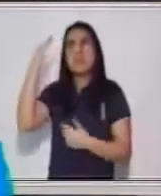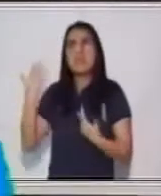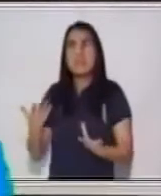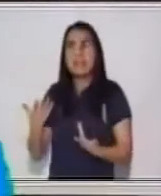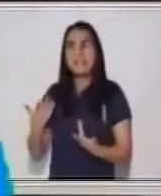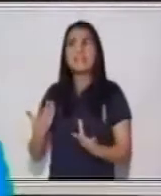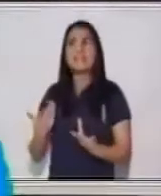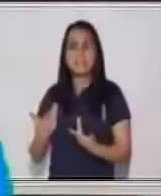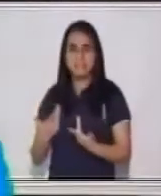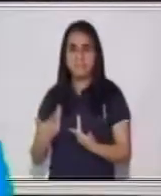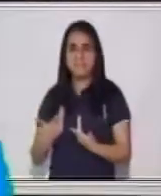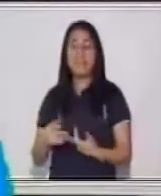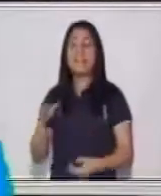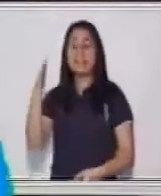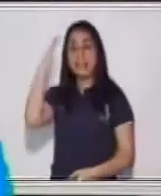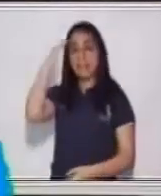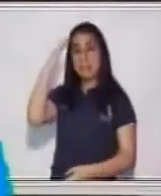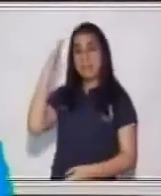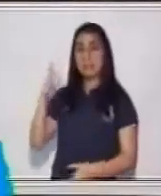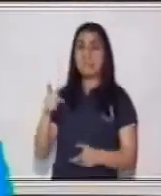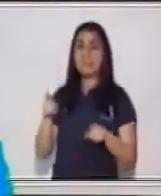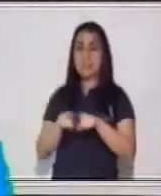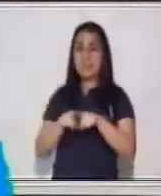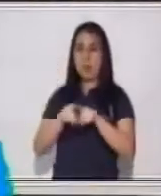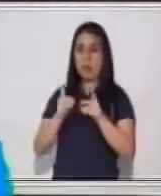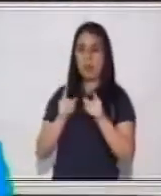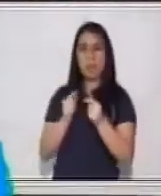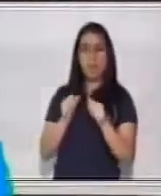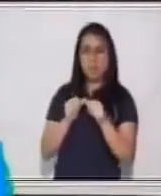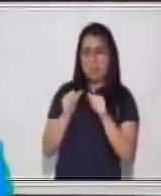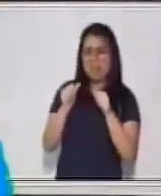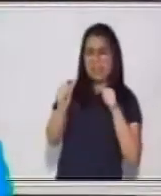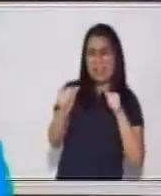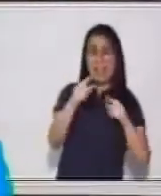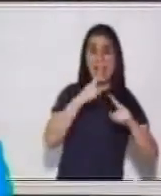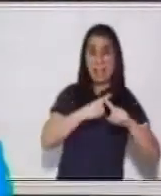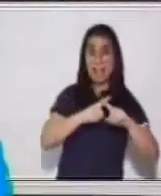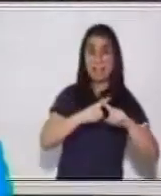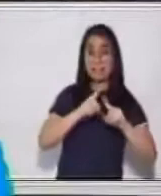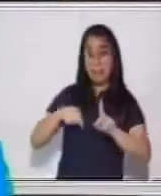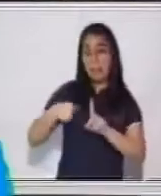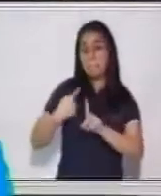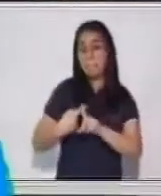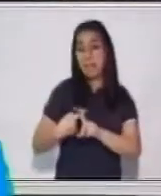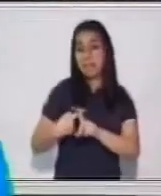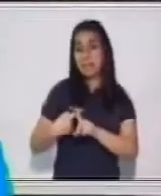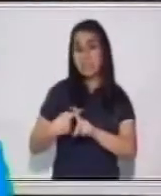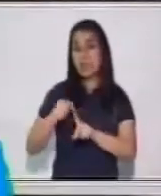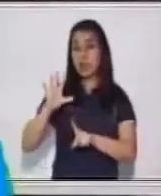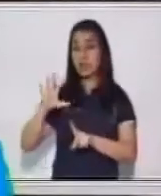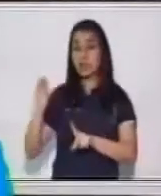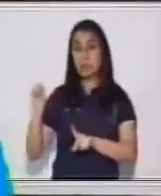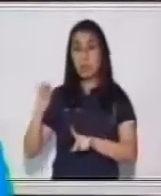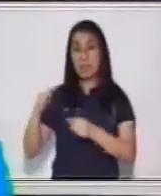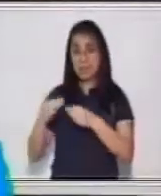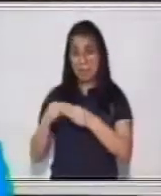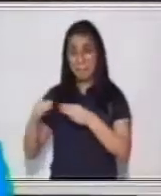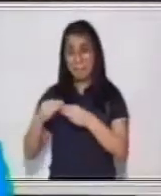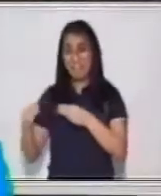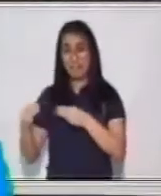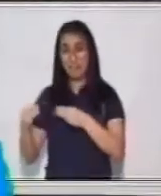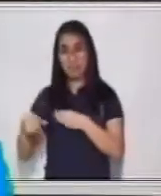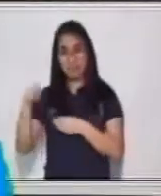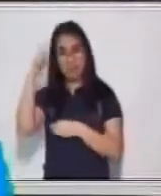X que hay de la base hasta el ángulo de 60 grados, más los 50 metros que se